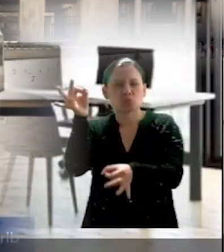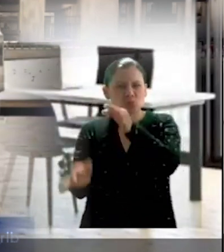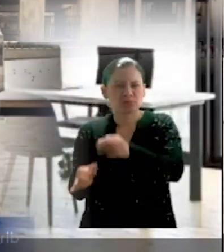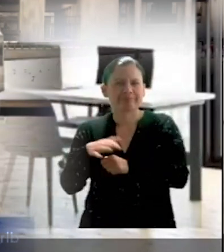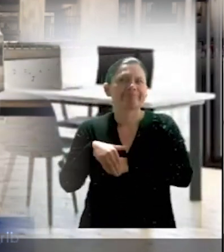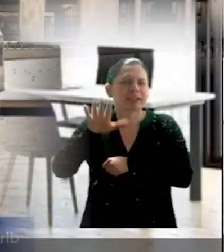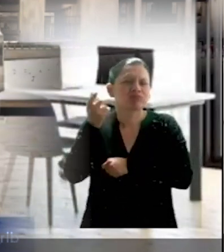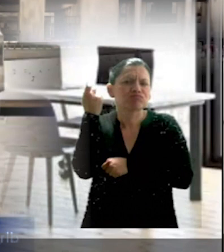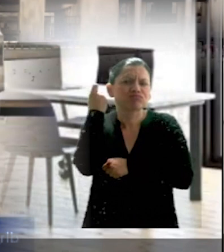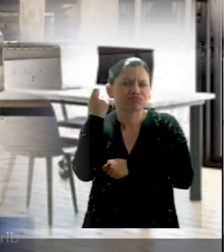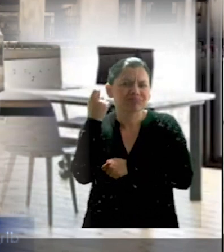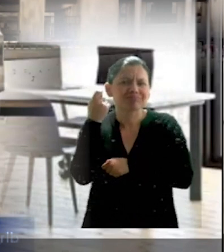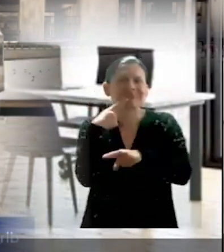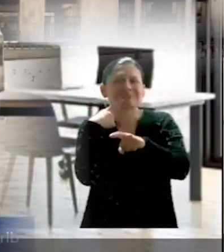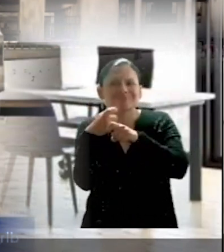dificultades y